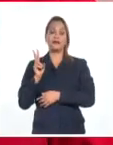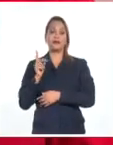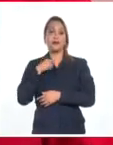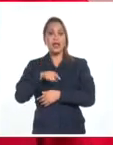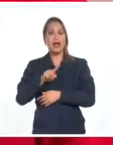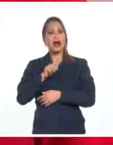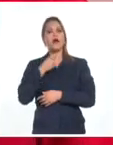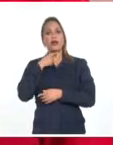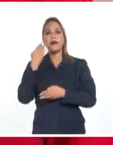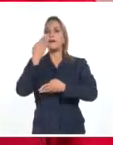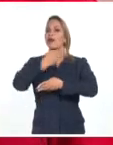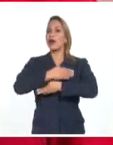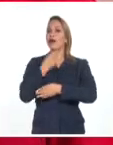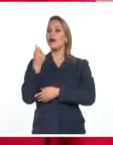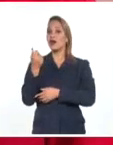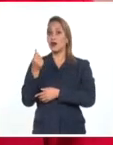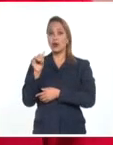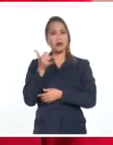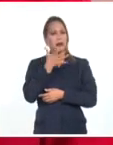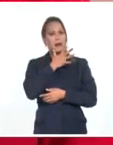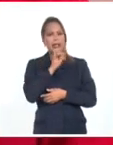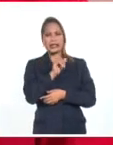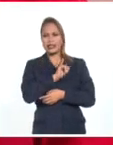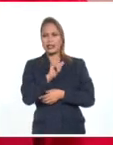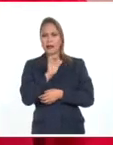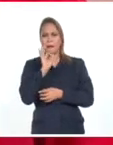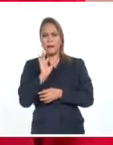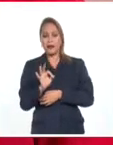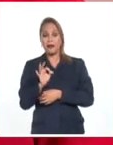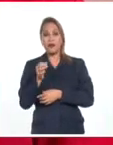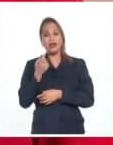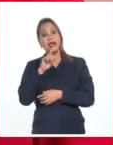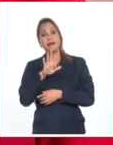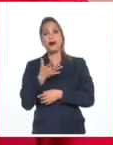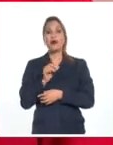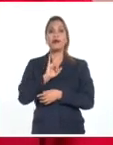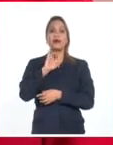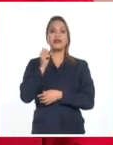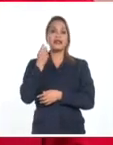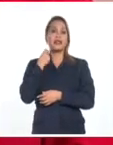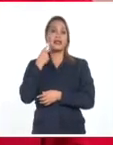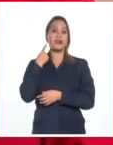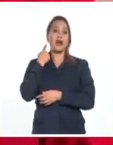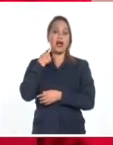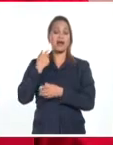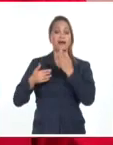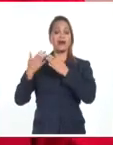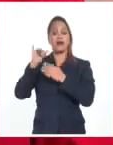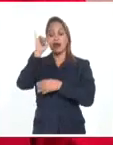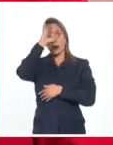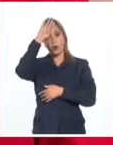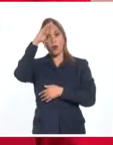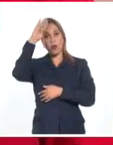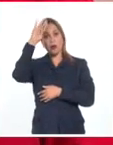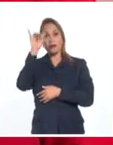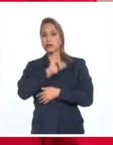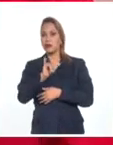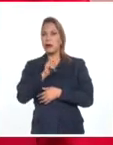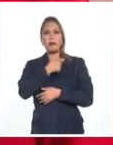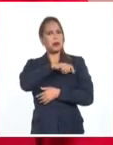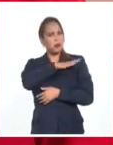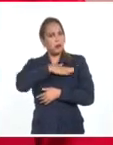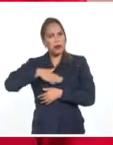el bloqueo económico, muy similar al que le tienen desde hace tantos años a Cuba, pero nuestros pueblos